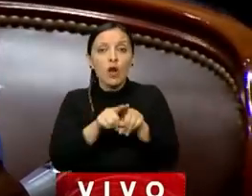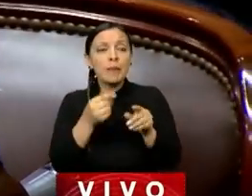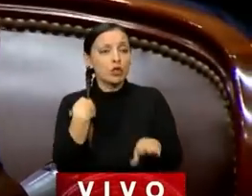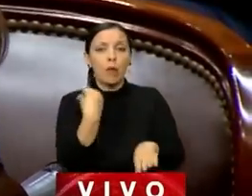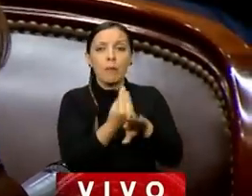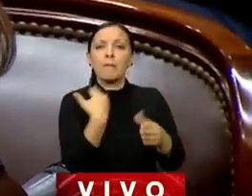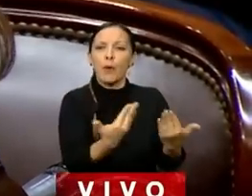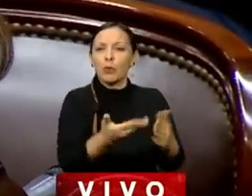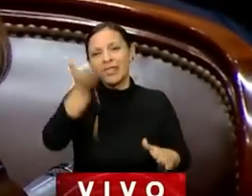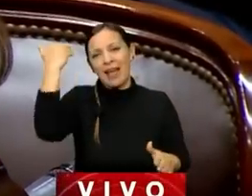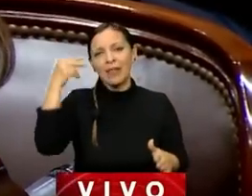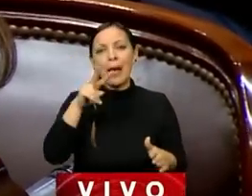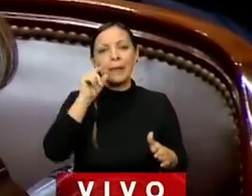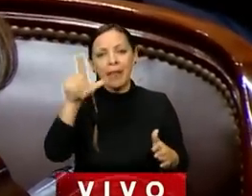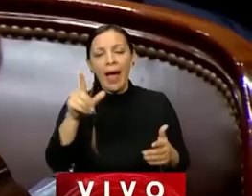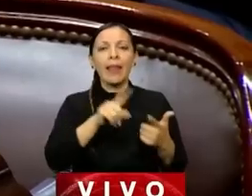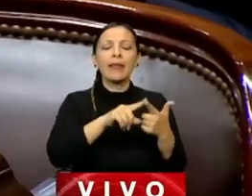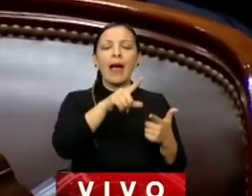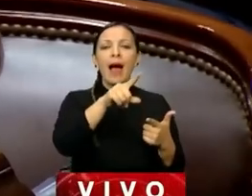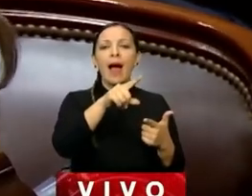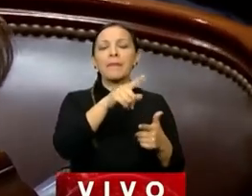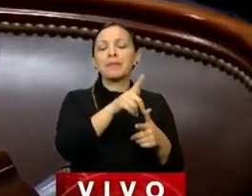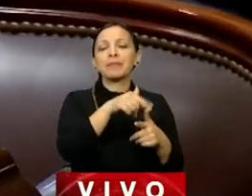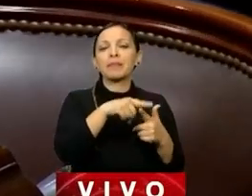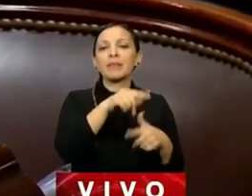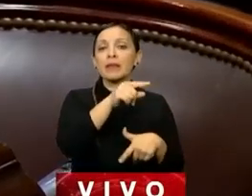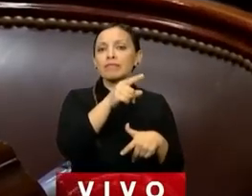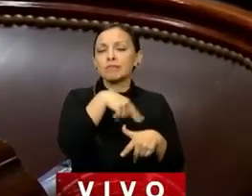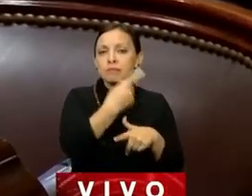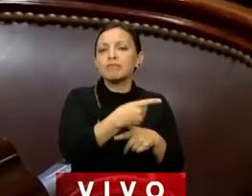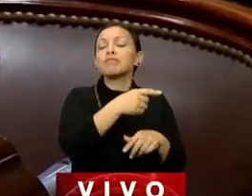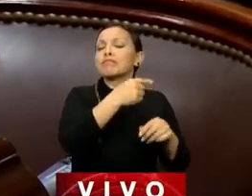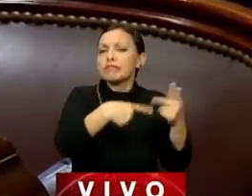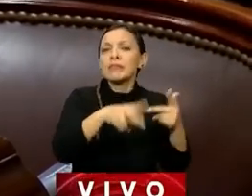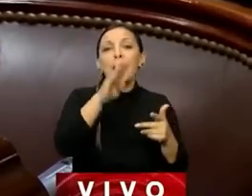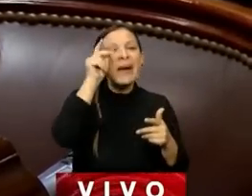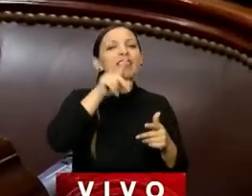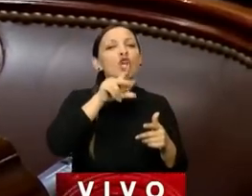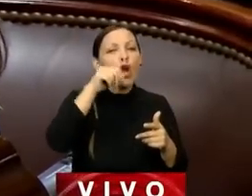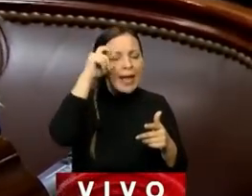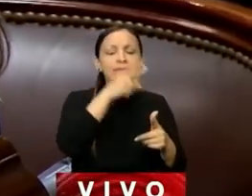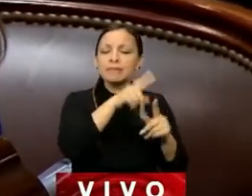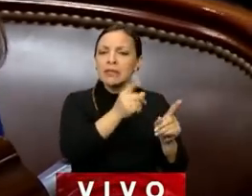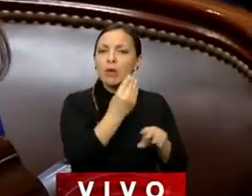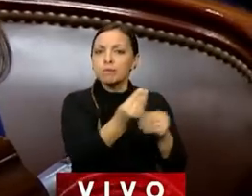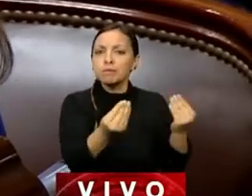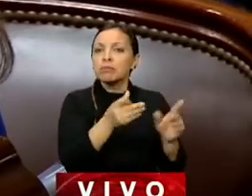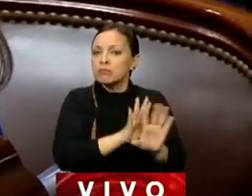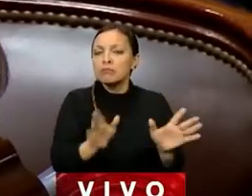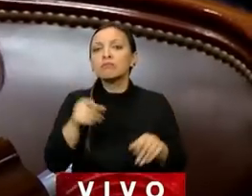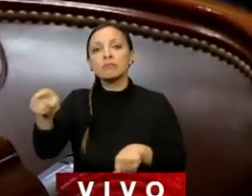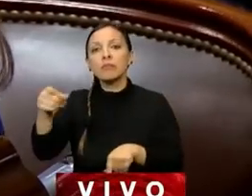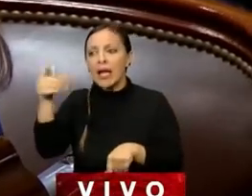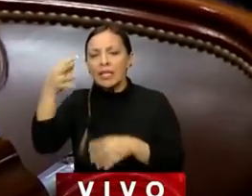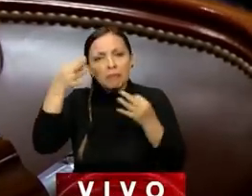Eugenia y a Roxana, porque quiero una mujer ahí arriba. Hizo todo el cursus honorum,